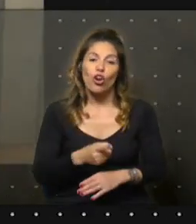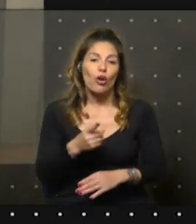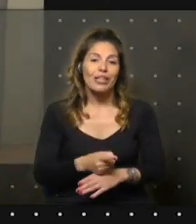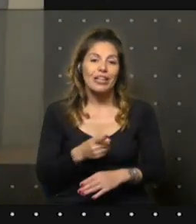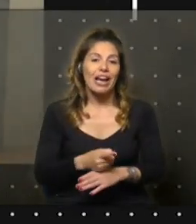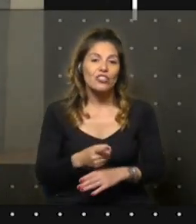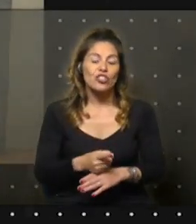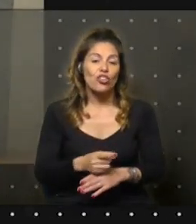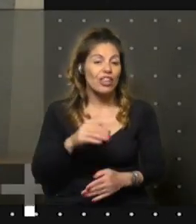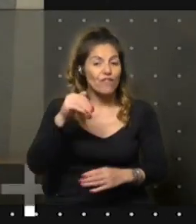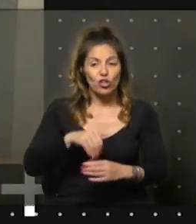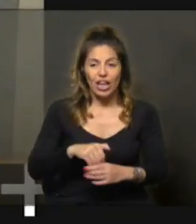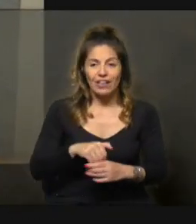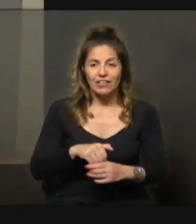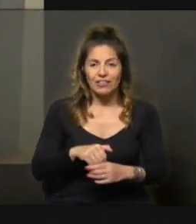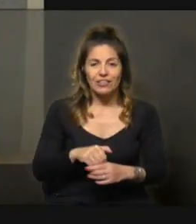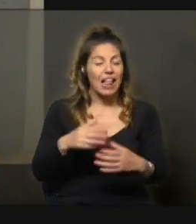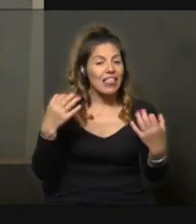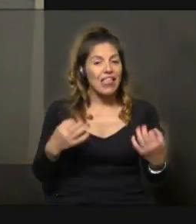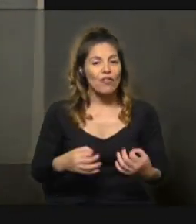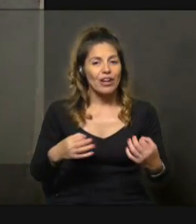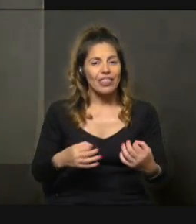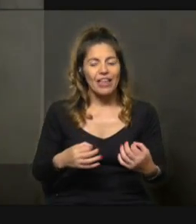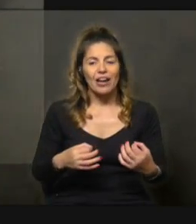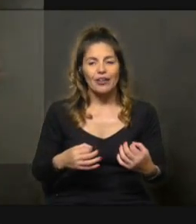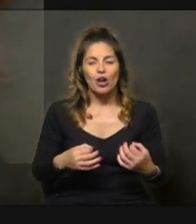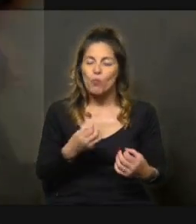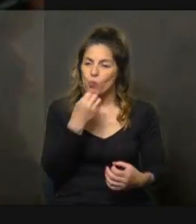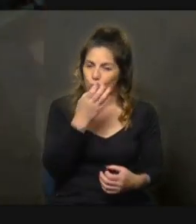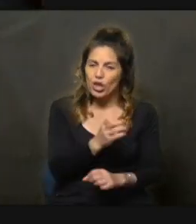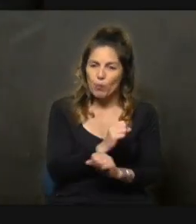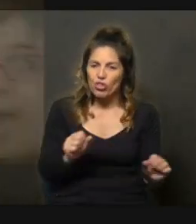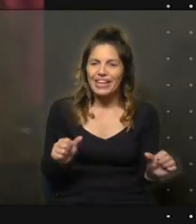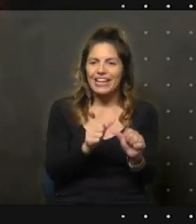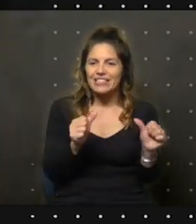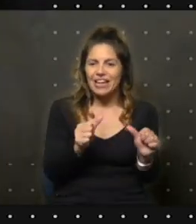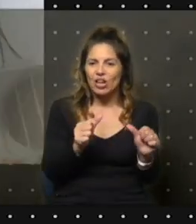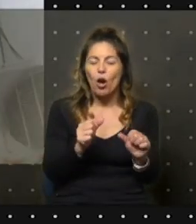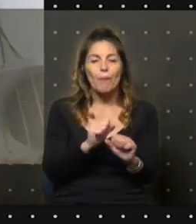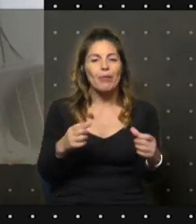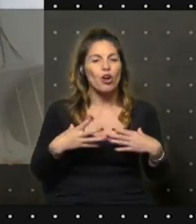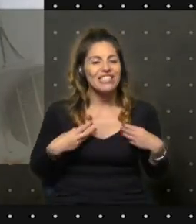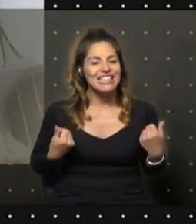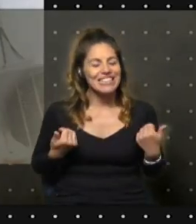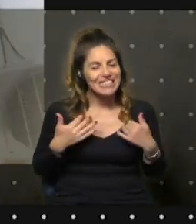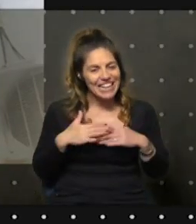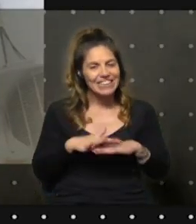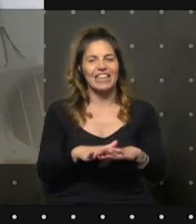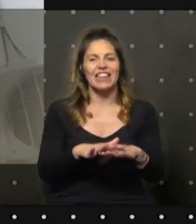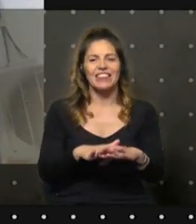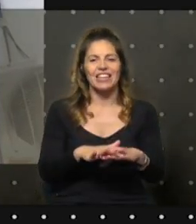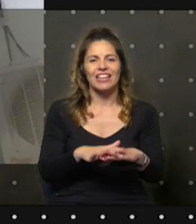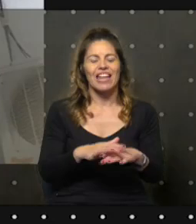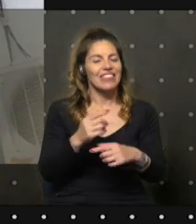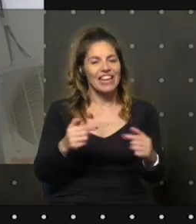votar y este la verdad que es muy es muy muy bueno poder hacerlo por lo menos para poder sentirse parte después si